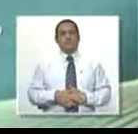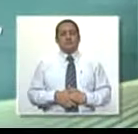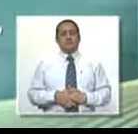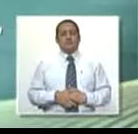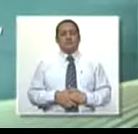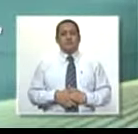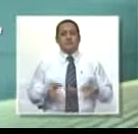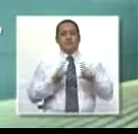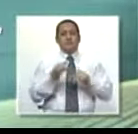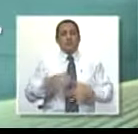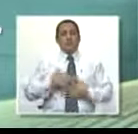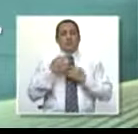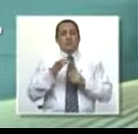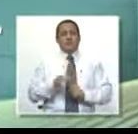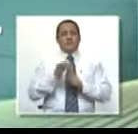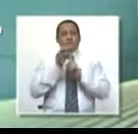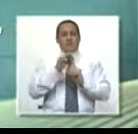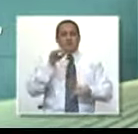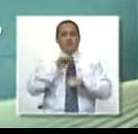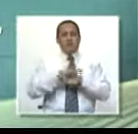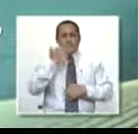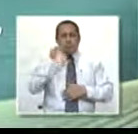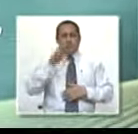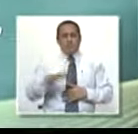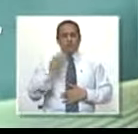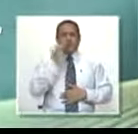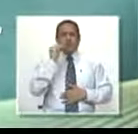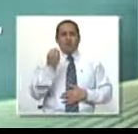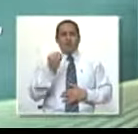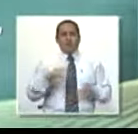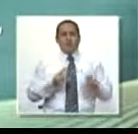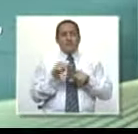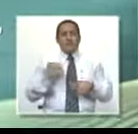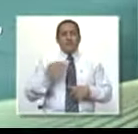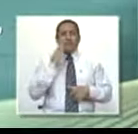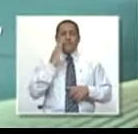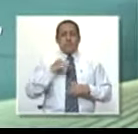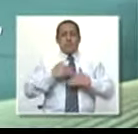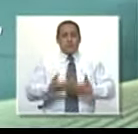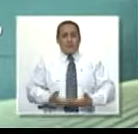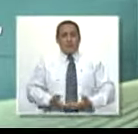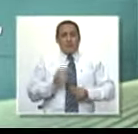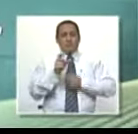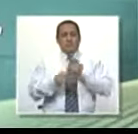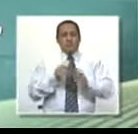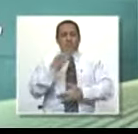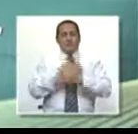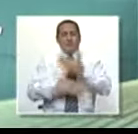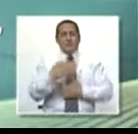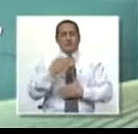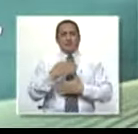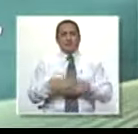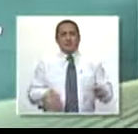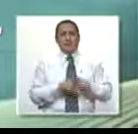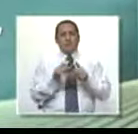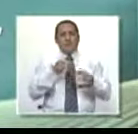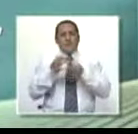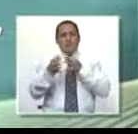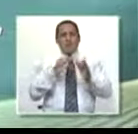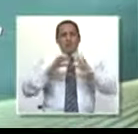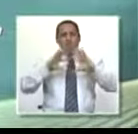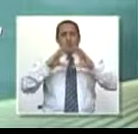niños hay un interés especial sobre los niños adolescentes madres gestantes y personas con discapacidad